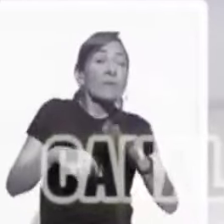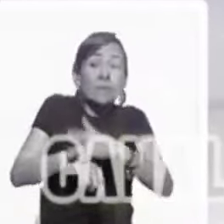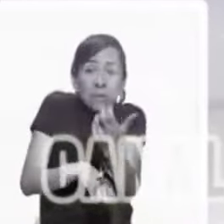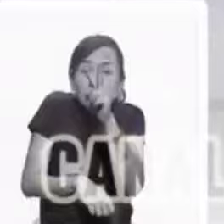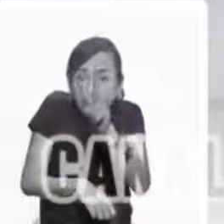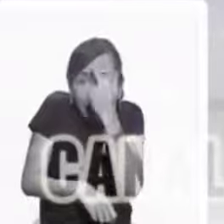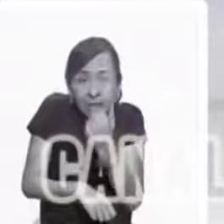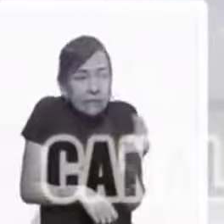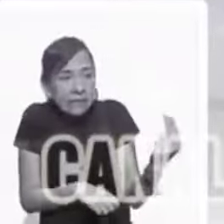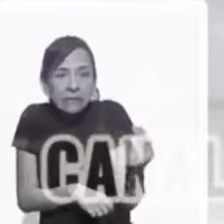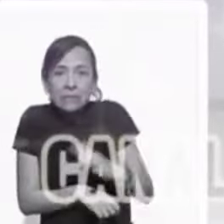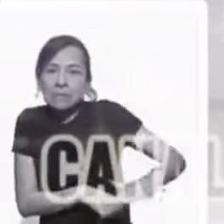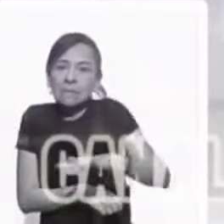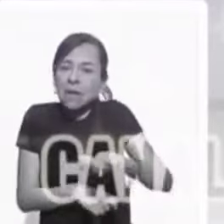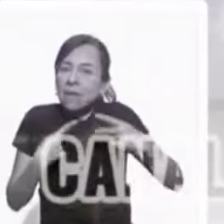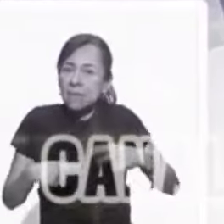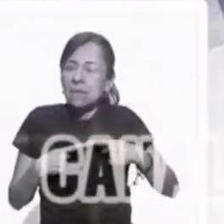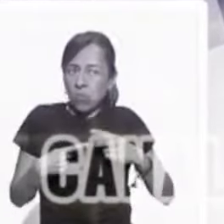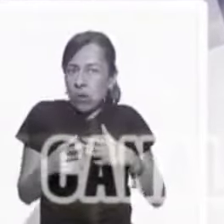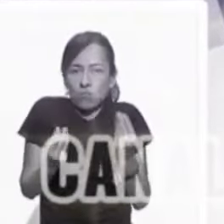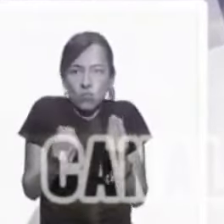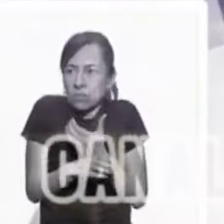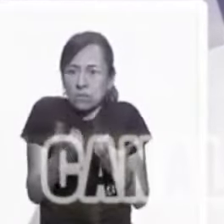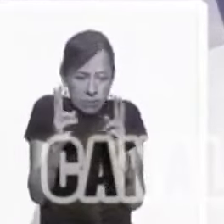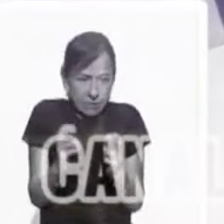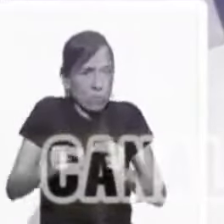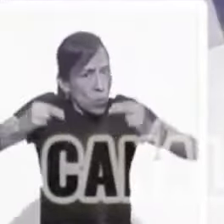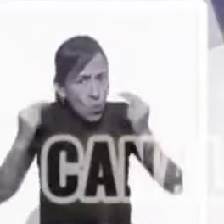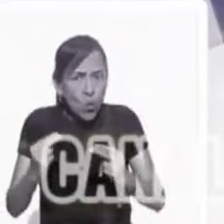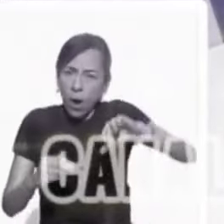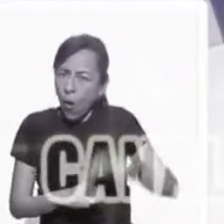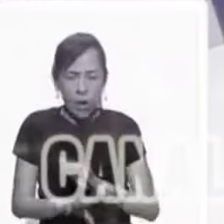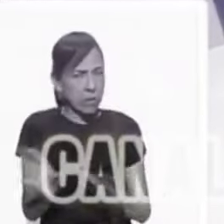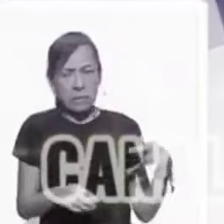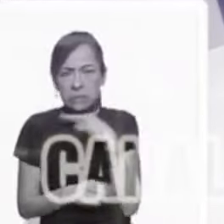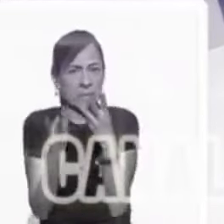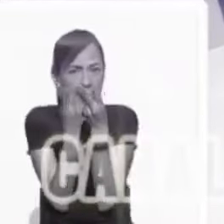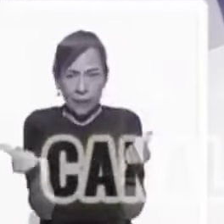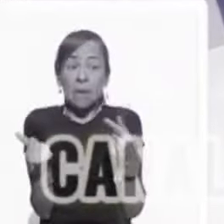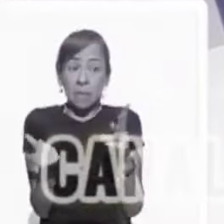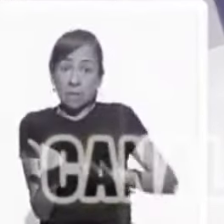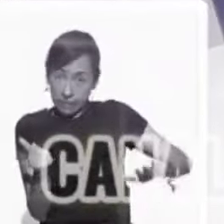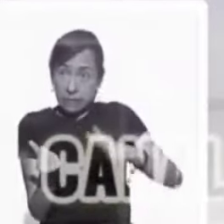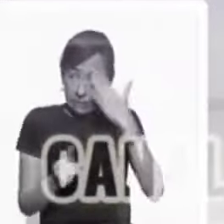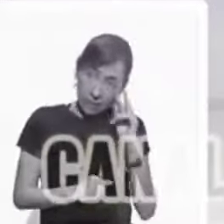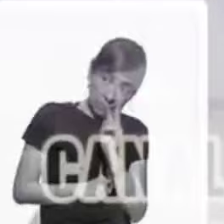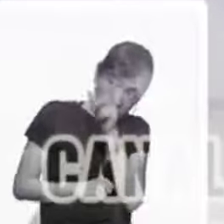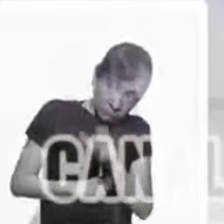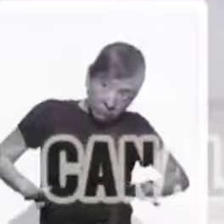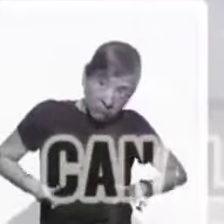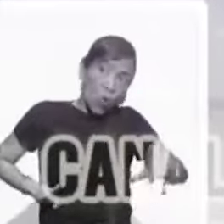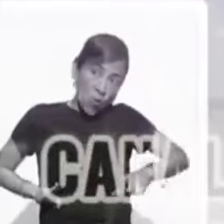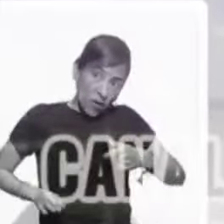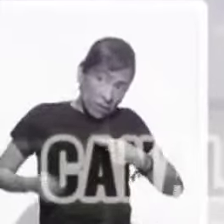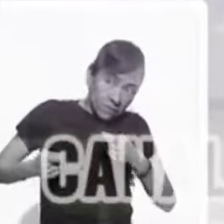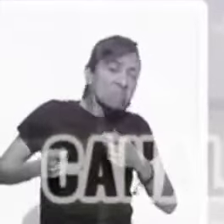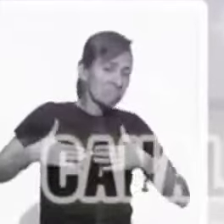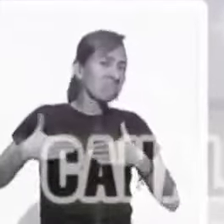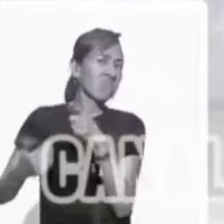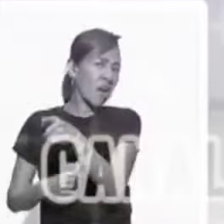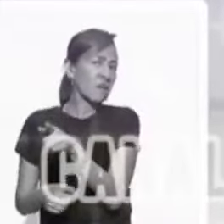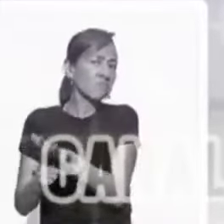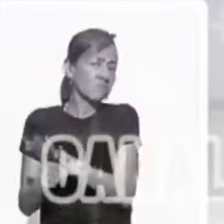urgente resolver Pero hay un gobierno y hay millones de personas que votan un gobierno que saben que se va a ocupar de de tratar de resolver esos problemas que